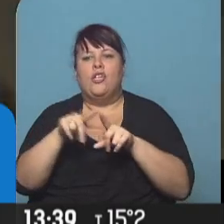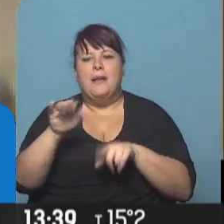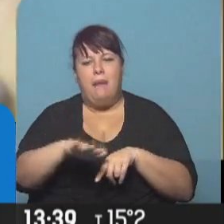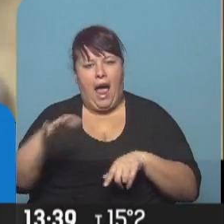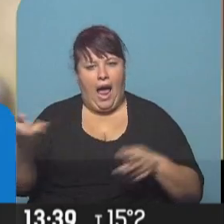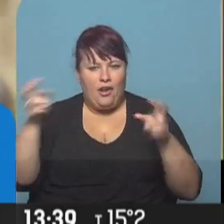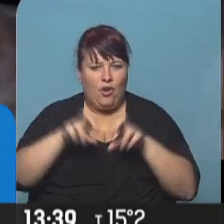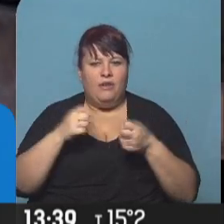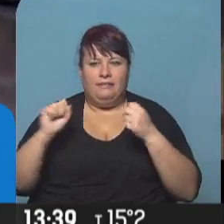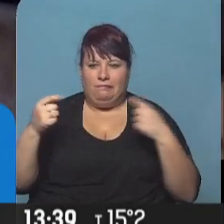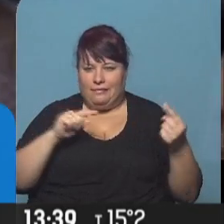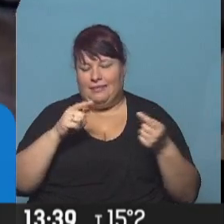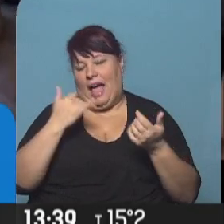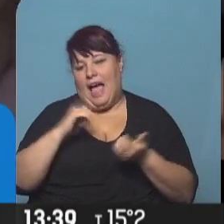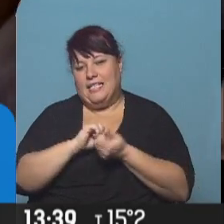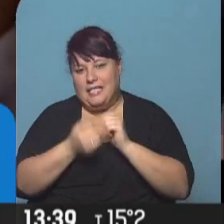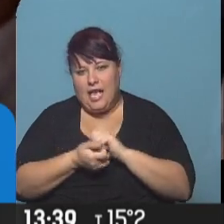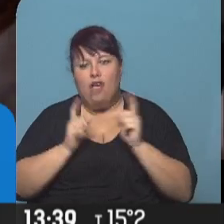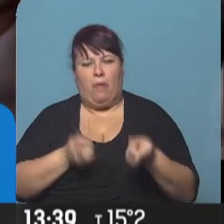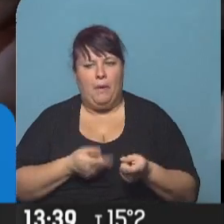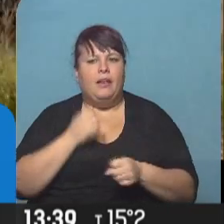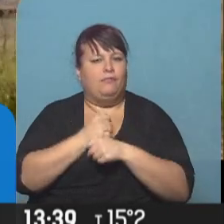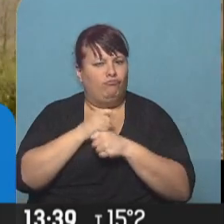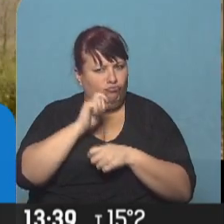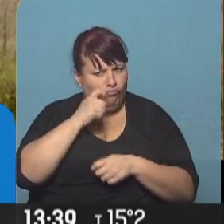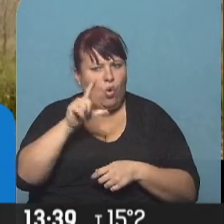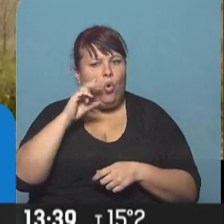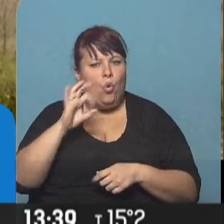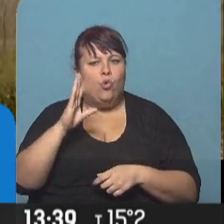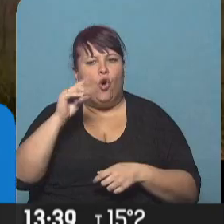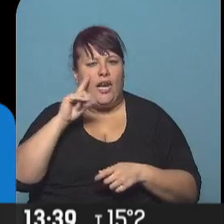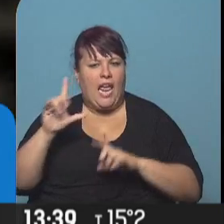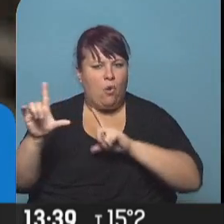hermanitos, hay un poco de tensión sexual allí, grandes trabajos de Lucio Bonelli en la